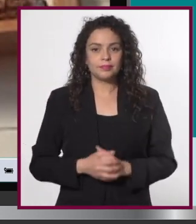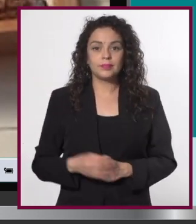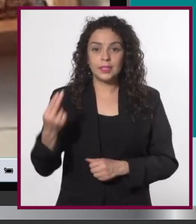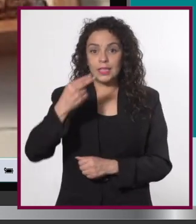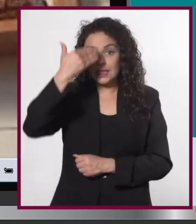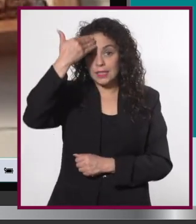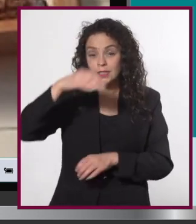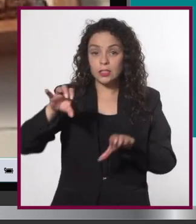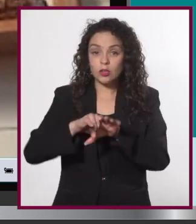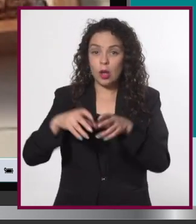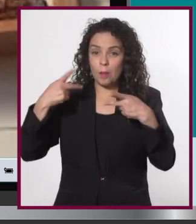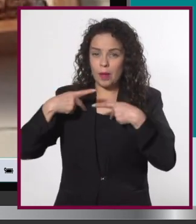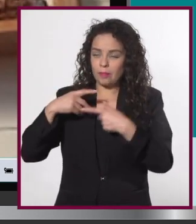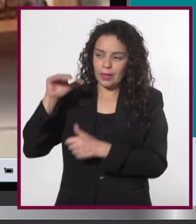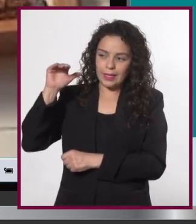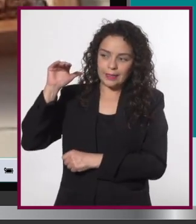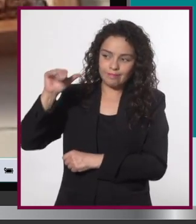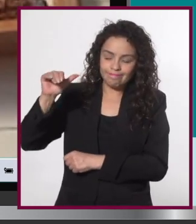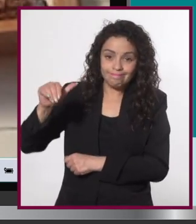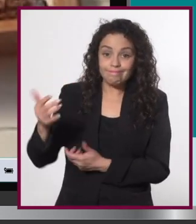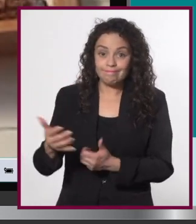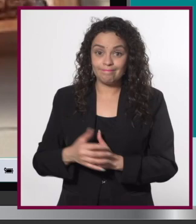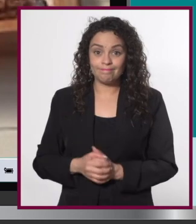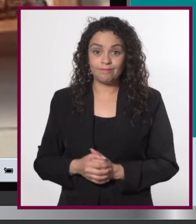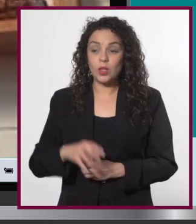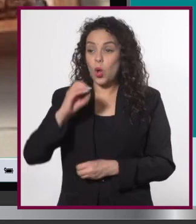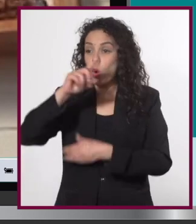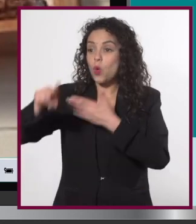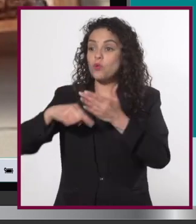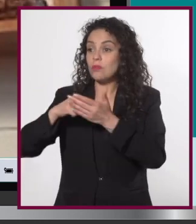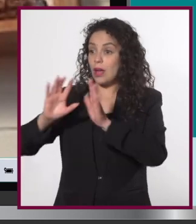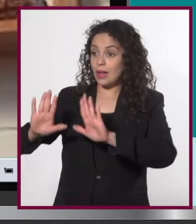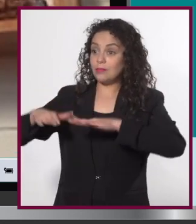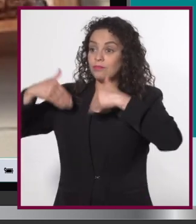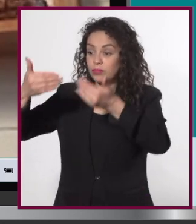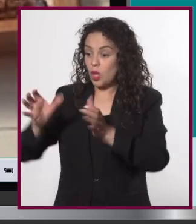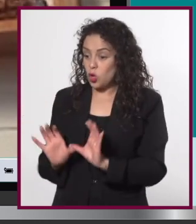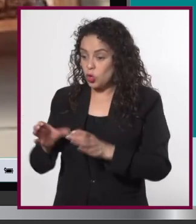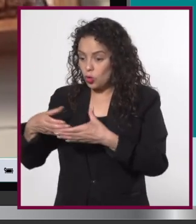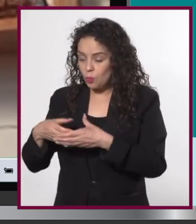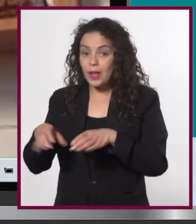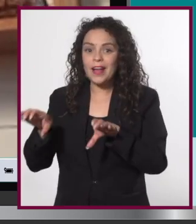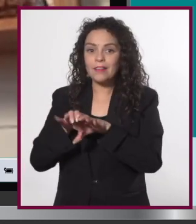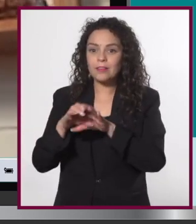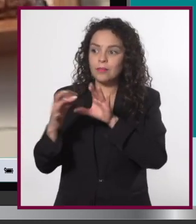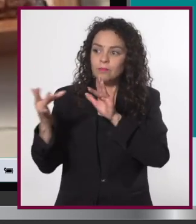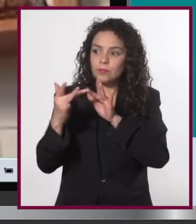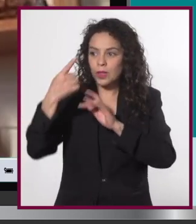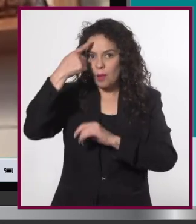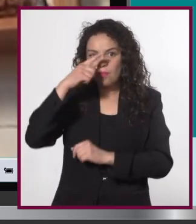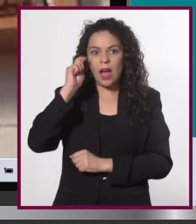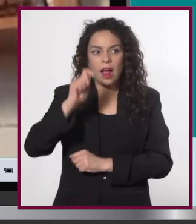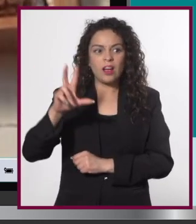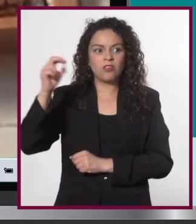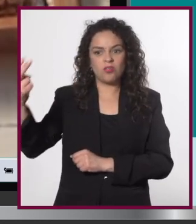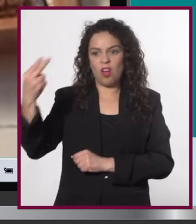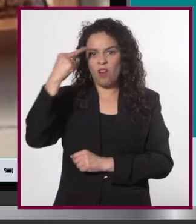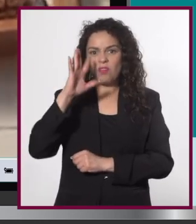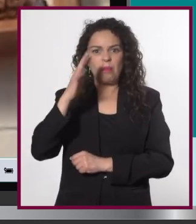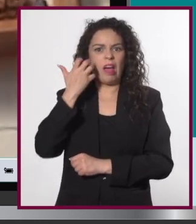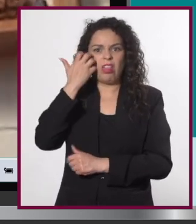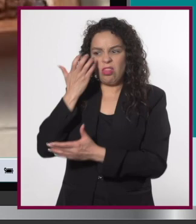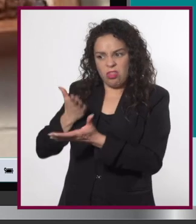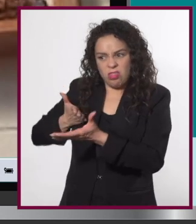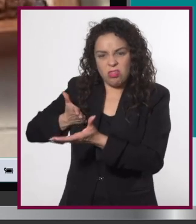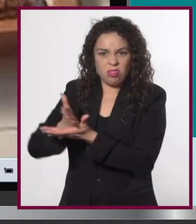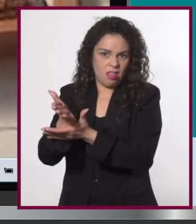saber cómo llegar con las personas, cómo llegar a los lugares, a las comunidades, para que no te veas como un intruso, sino que